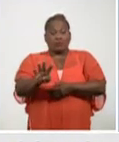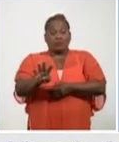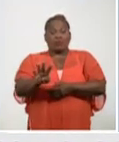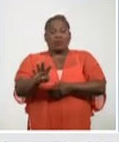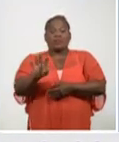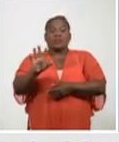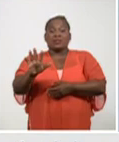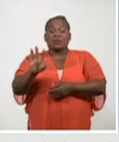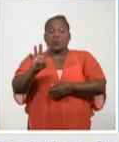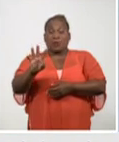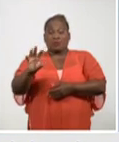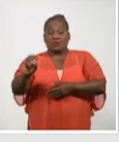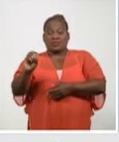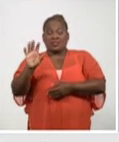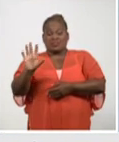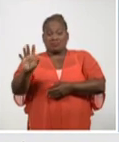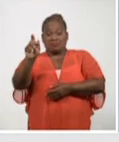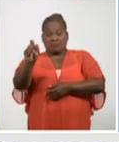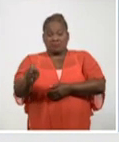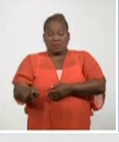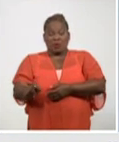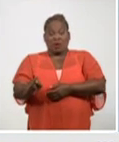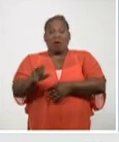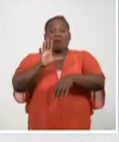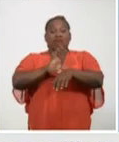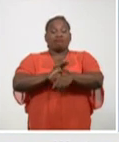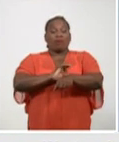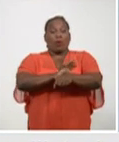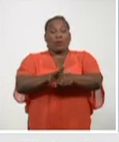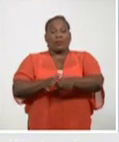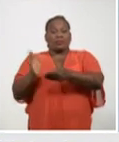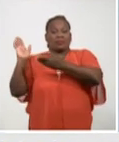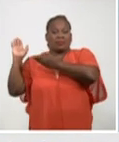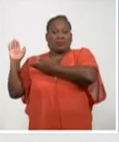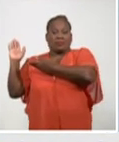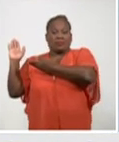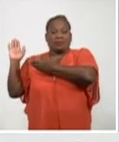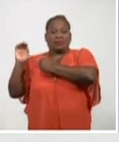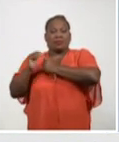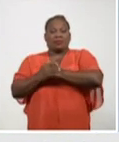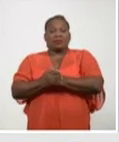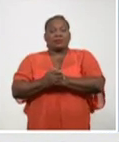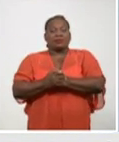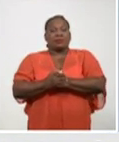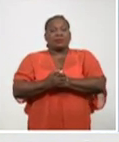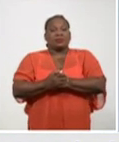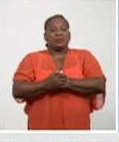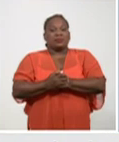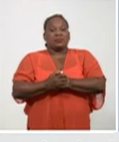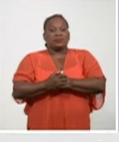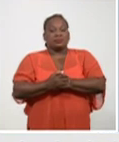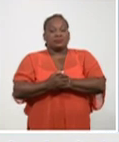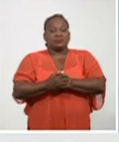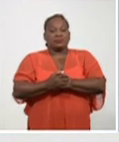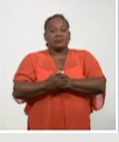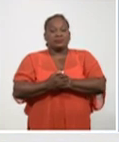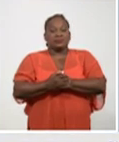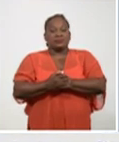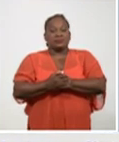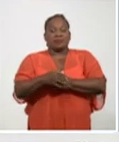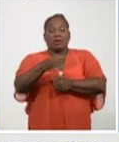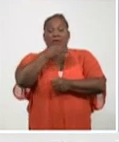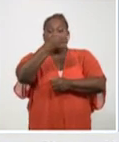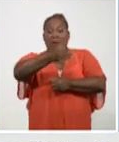405 personas con la COVID-19. Pudiéramos decir que después de haber